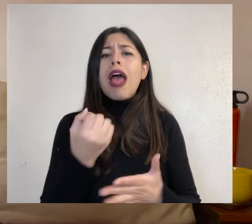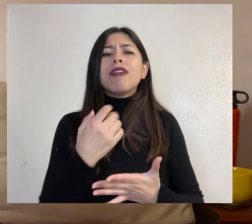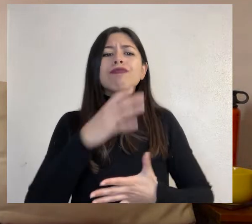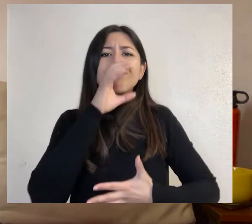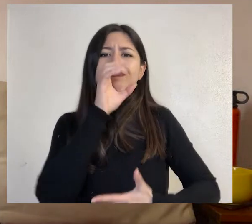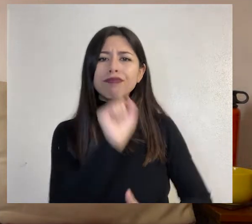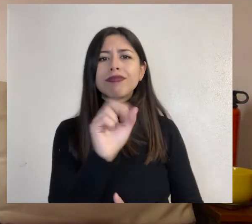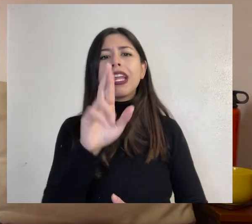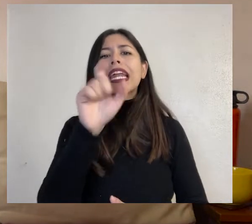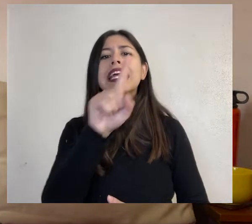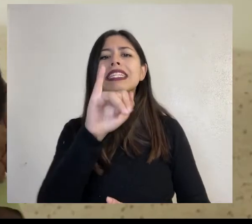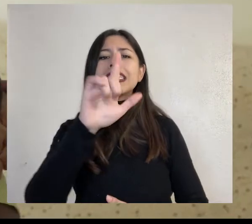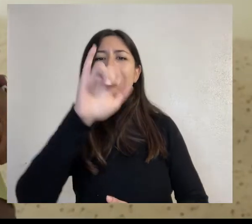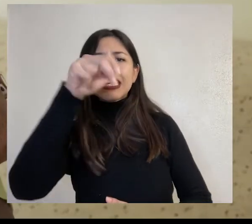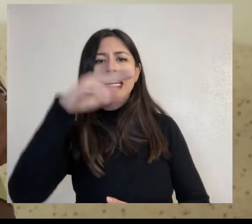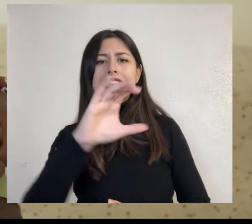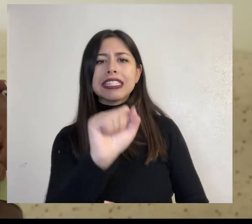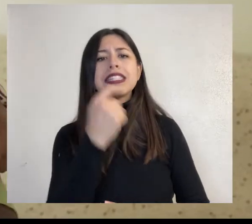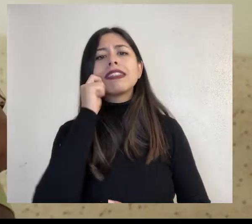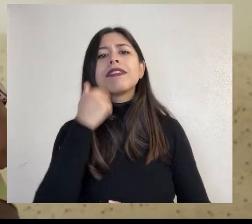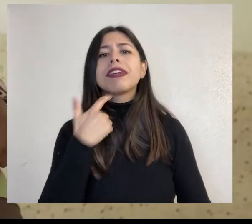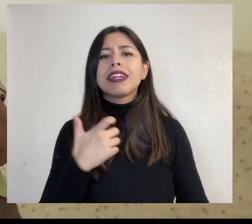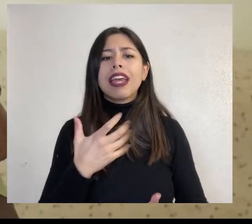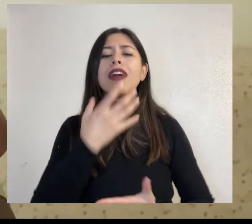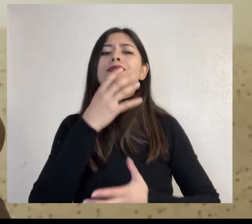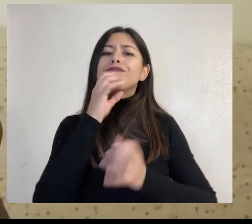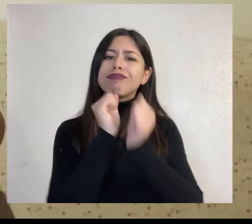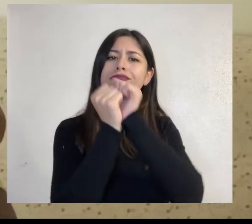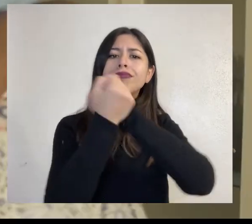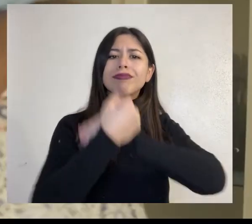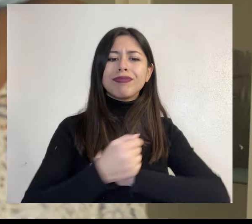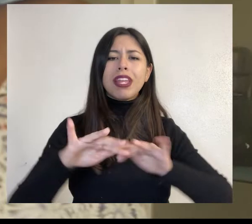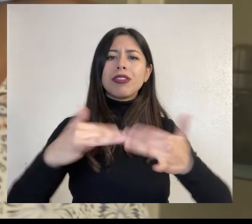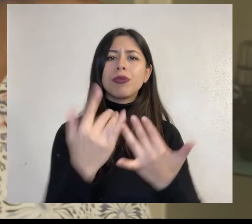que es la capacidad de adaptarse a contextos difíciles y atravesarlos.